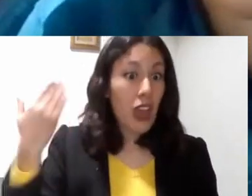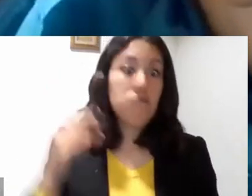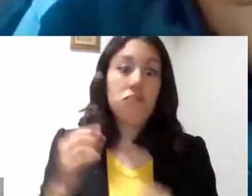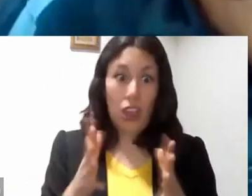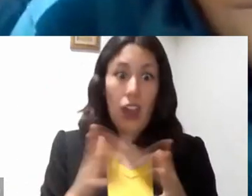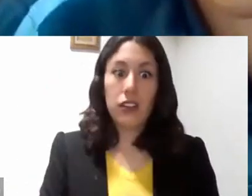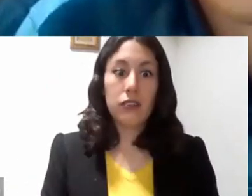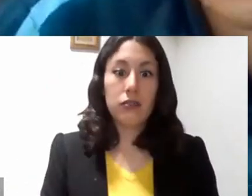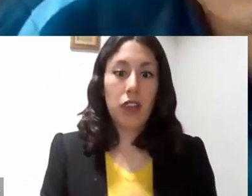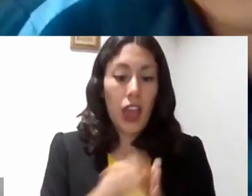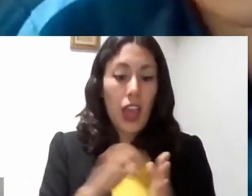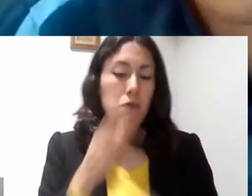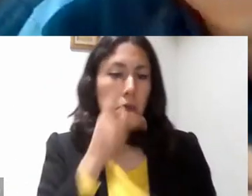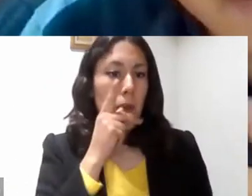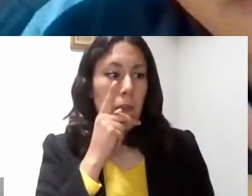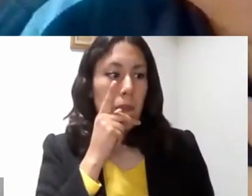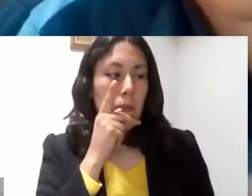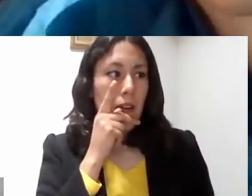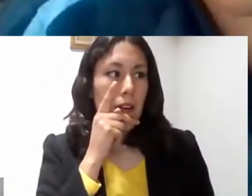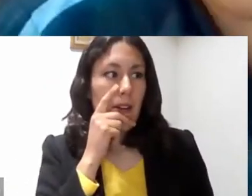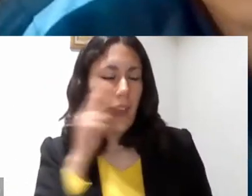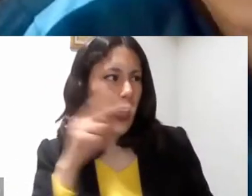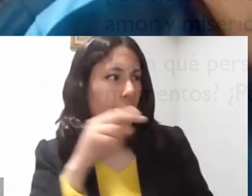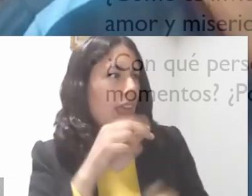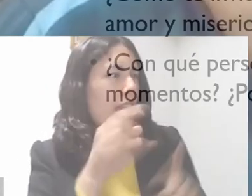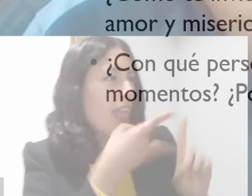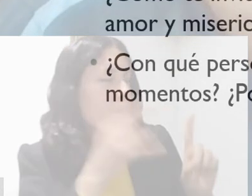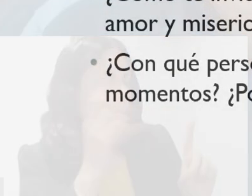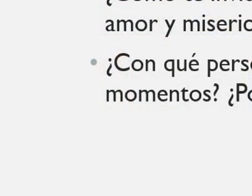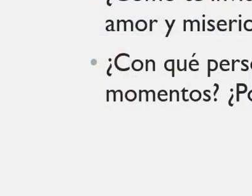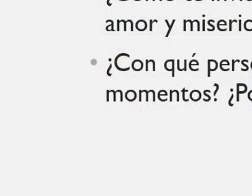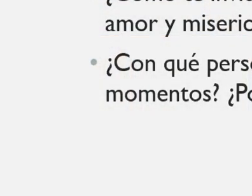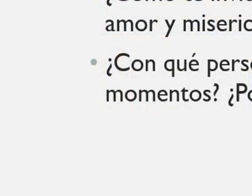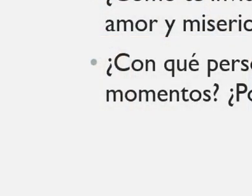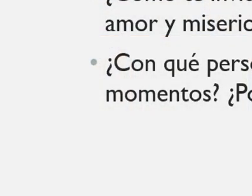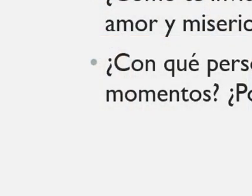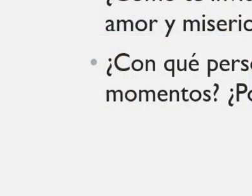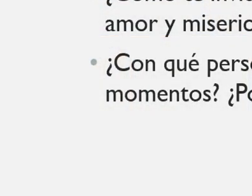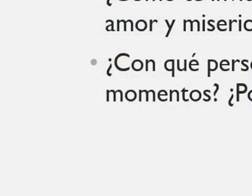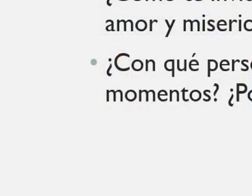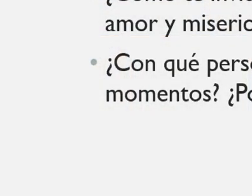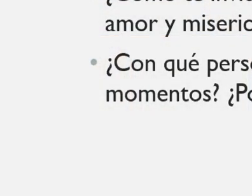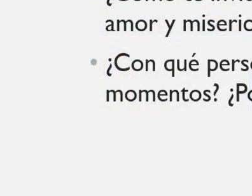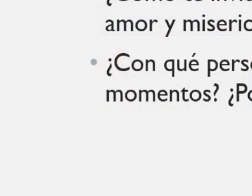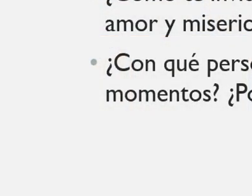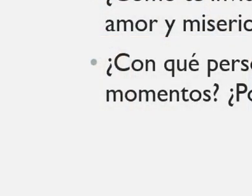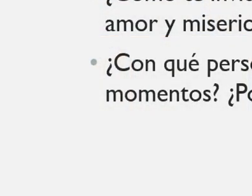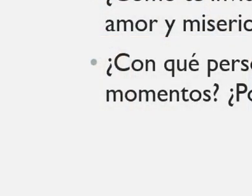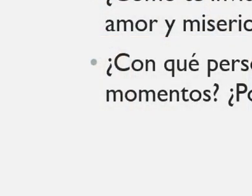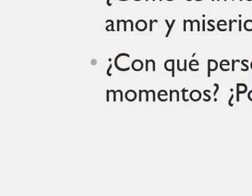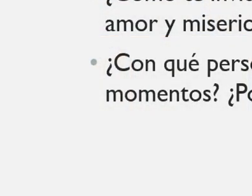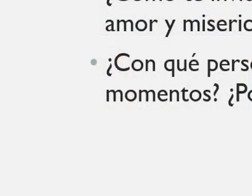asoma por la puerta y mira con alegría, el que se reconoce el creador, etcétera. Y en este compartir